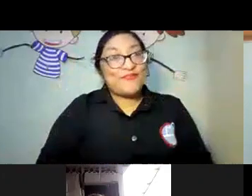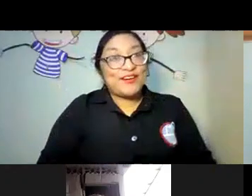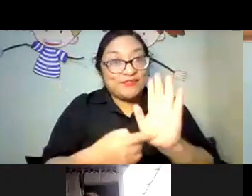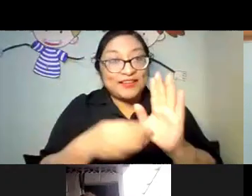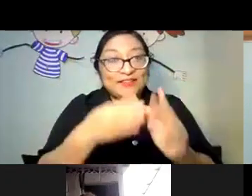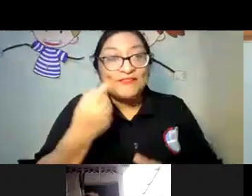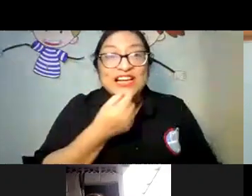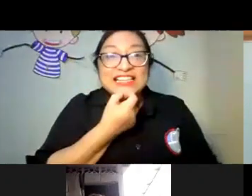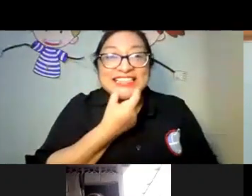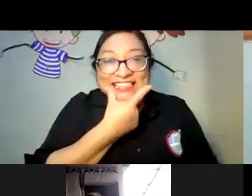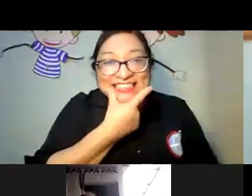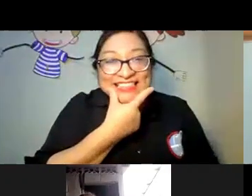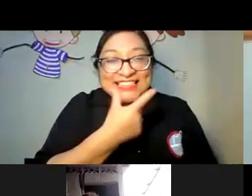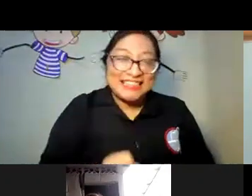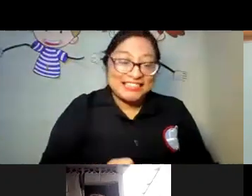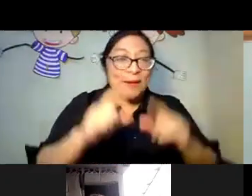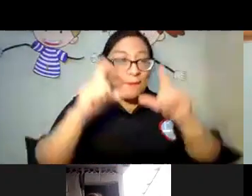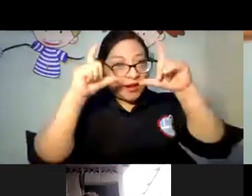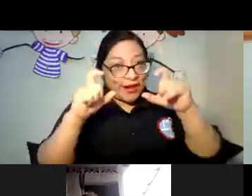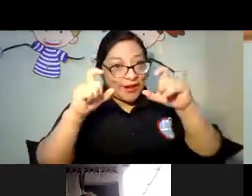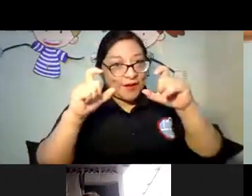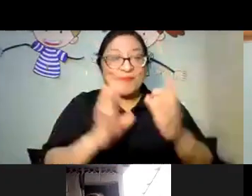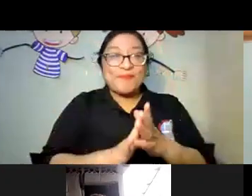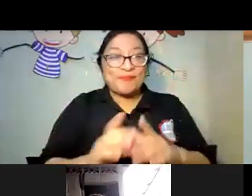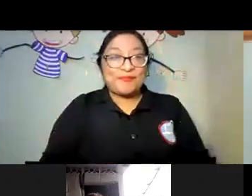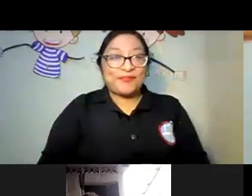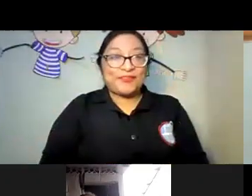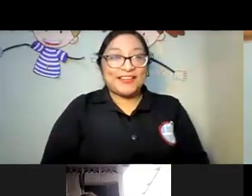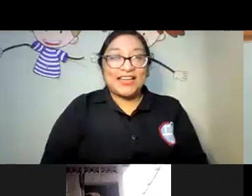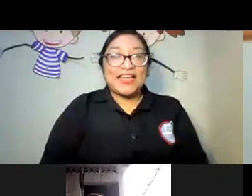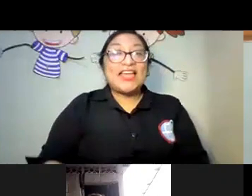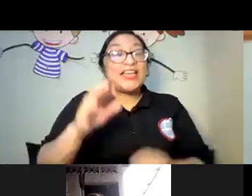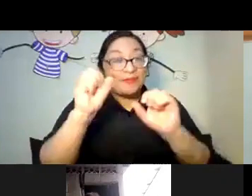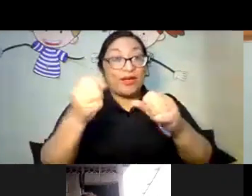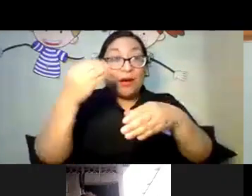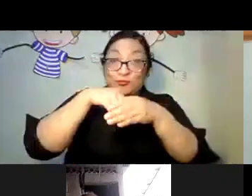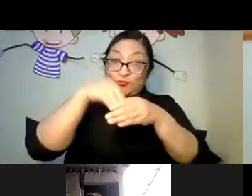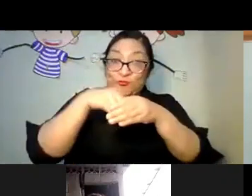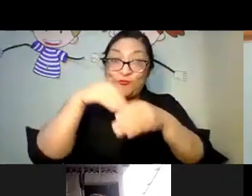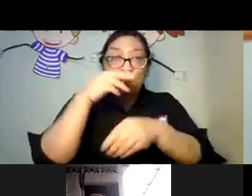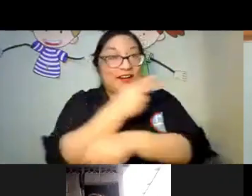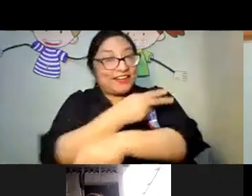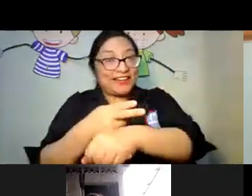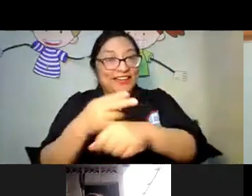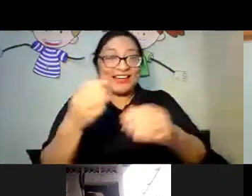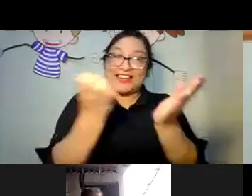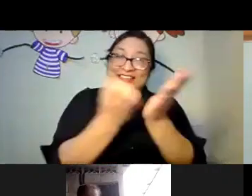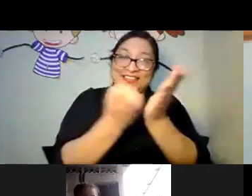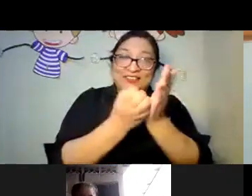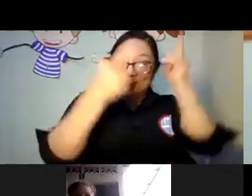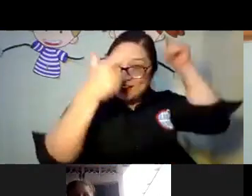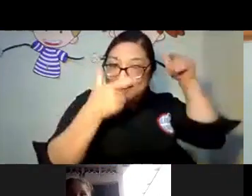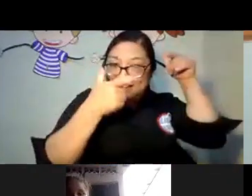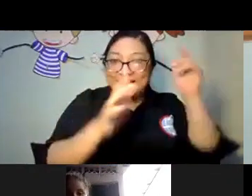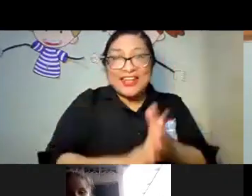nosotros tenemos para que quede esa fotografía en el historial de nuestro centro educativo. Vamos a contar, tenemos 5